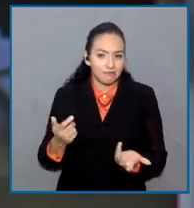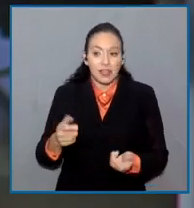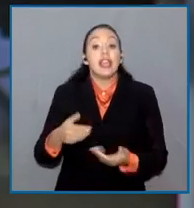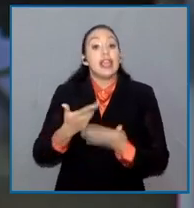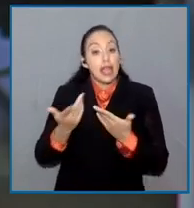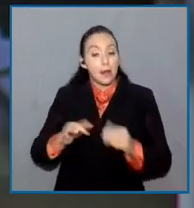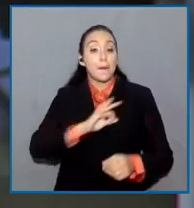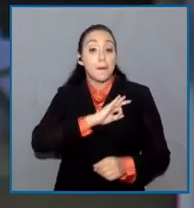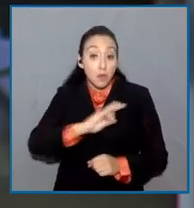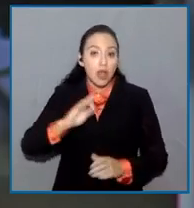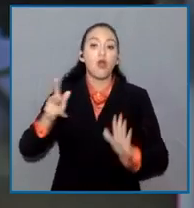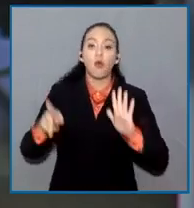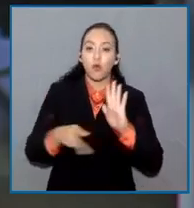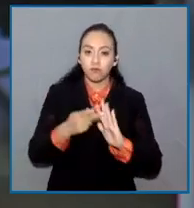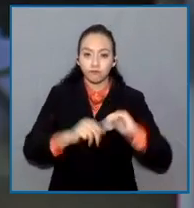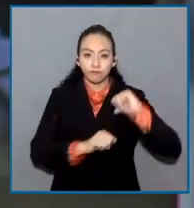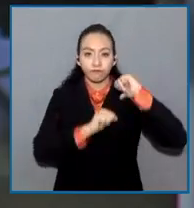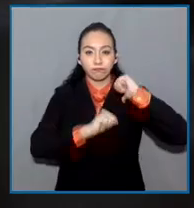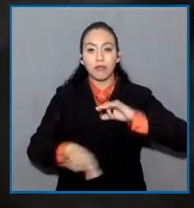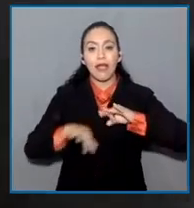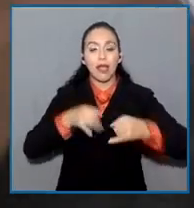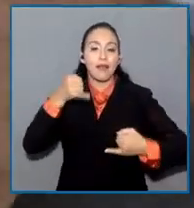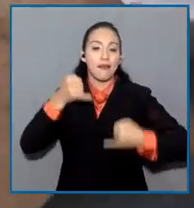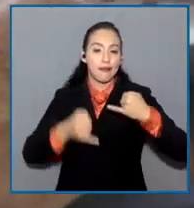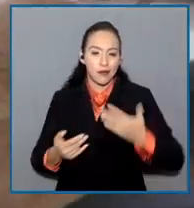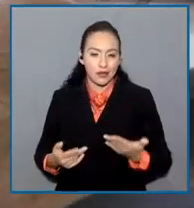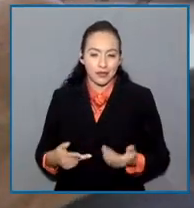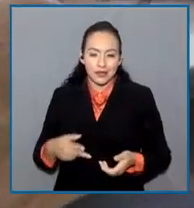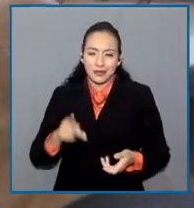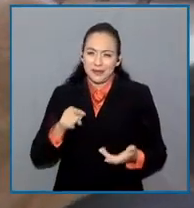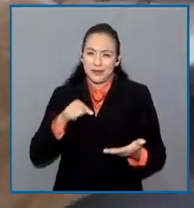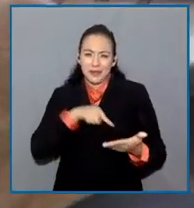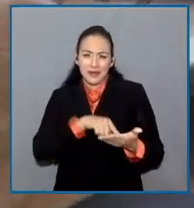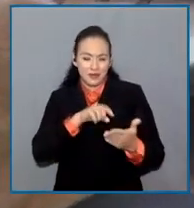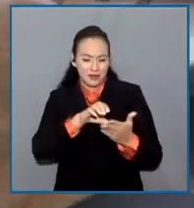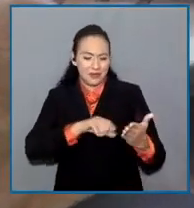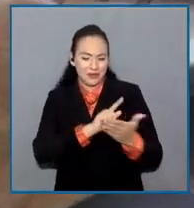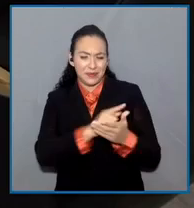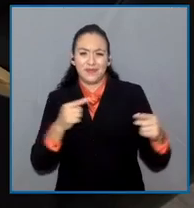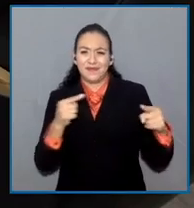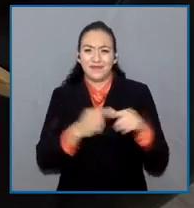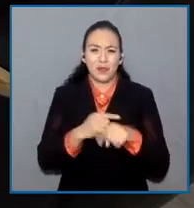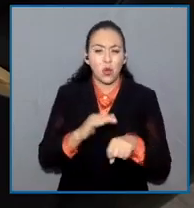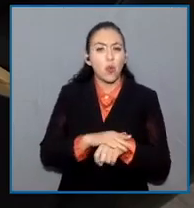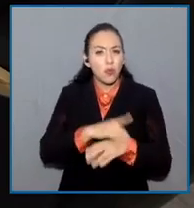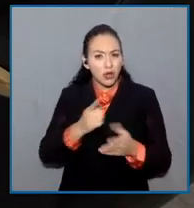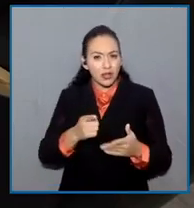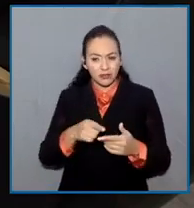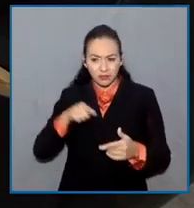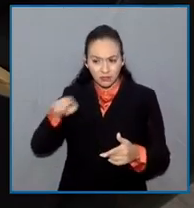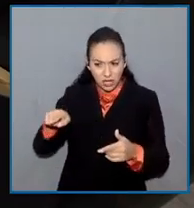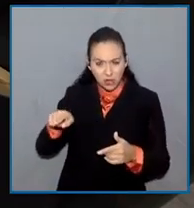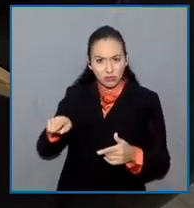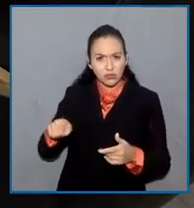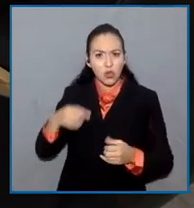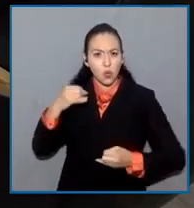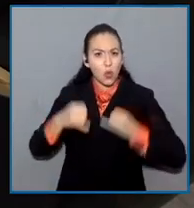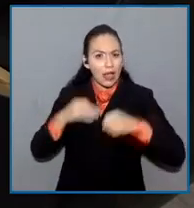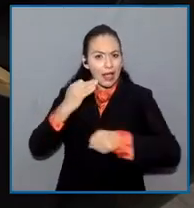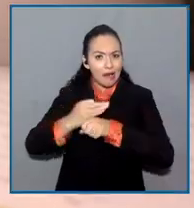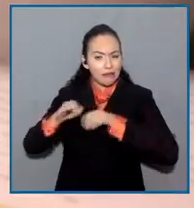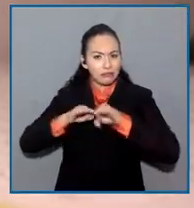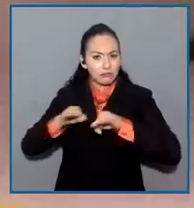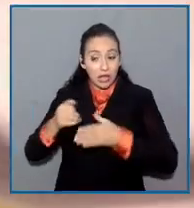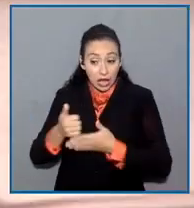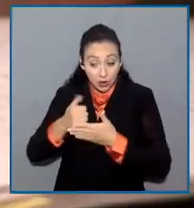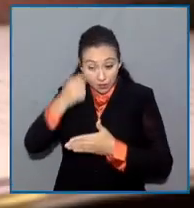de la Judicatura Federal es inconstitucional porque no garantiza los mínimos indispensables en un sistema democrático que protege